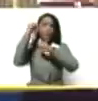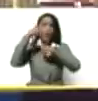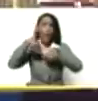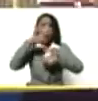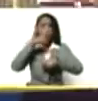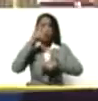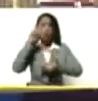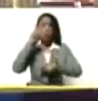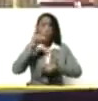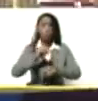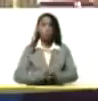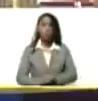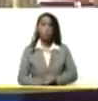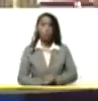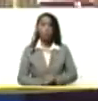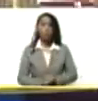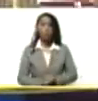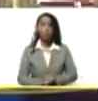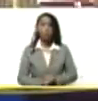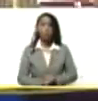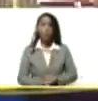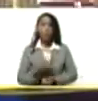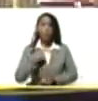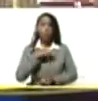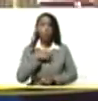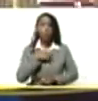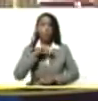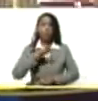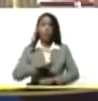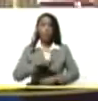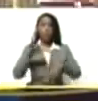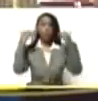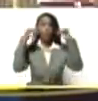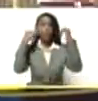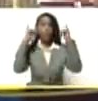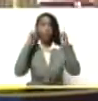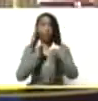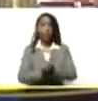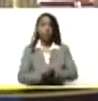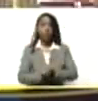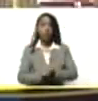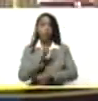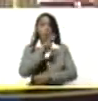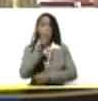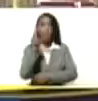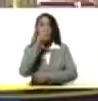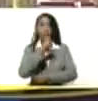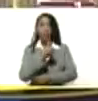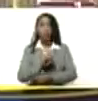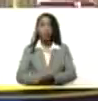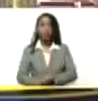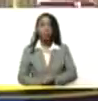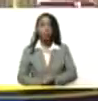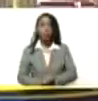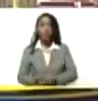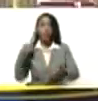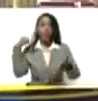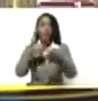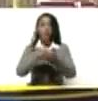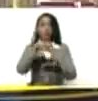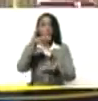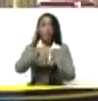también estaremos conmemorando los 20 años del golpe de